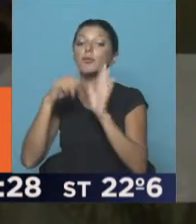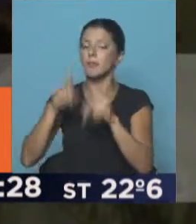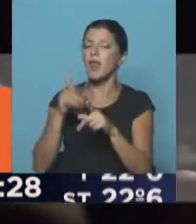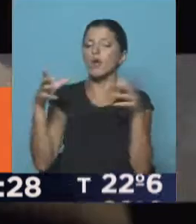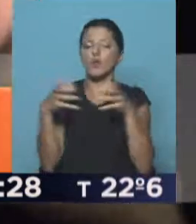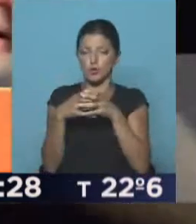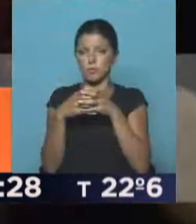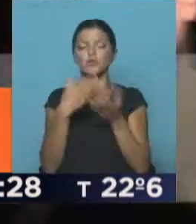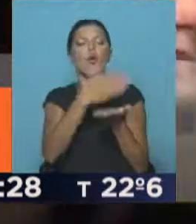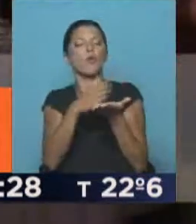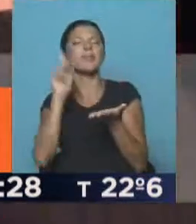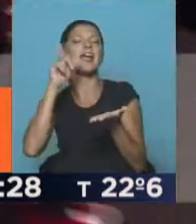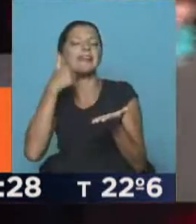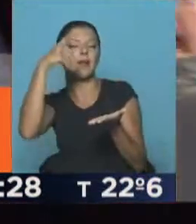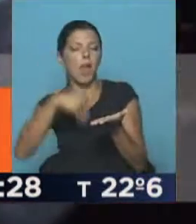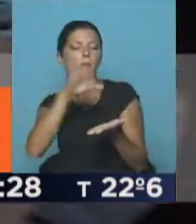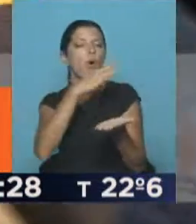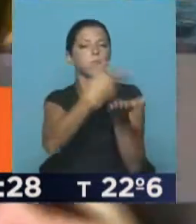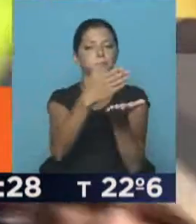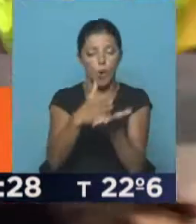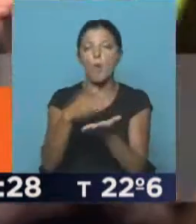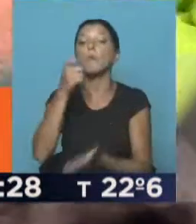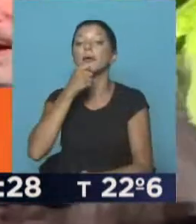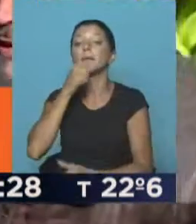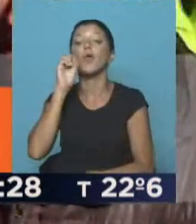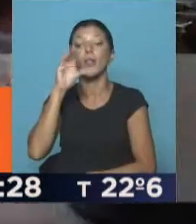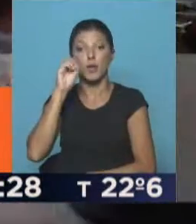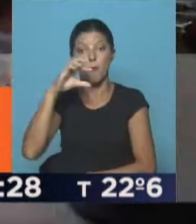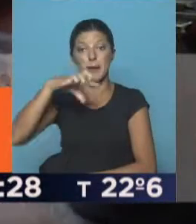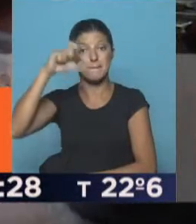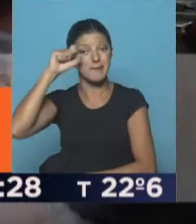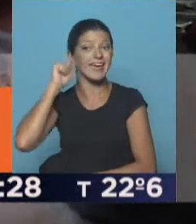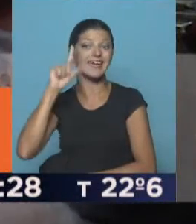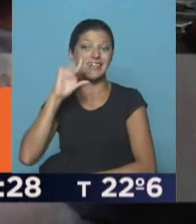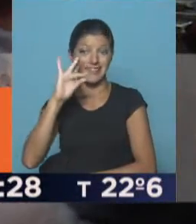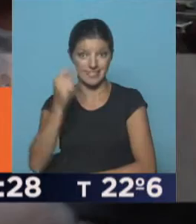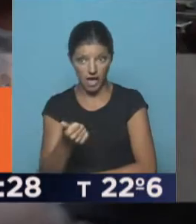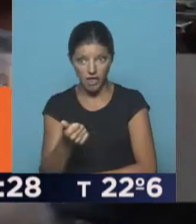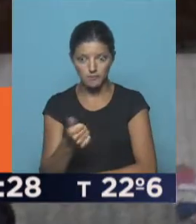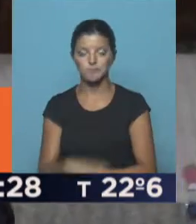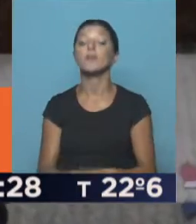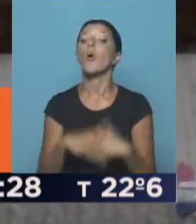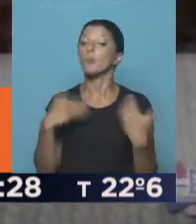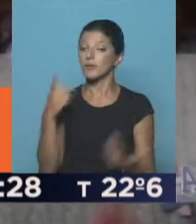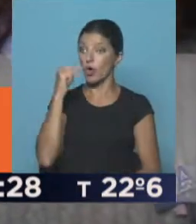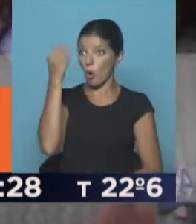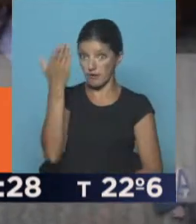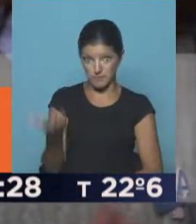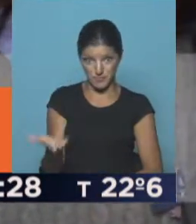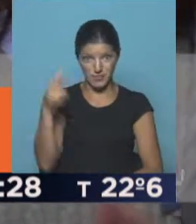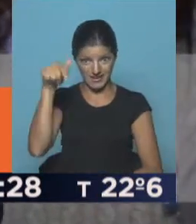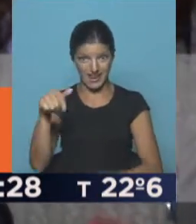de extrema derecha como Pegida. Por eso Schulz, que se ubica a su vez en el ala derecha del